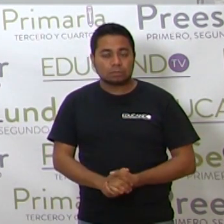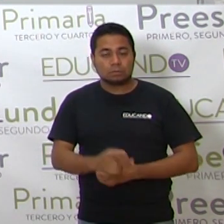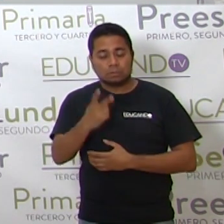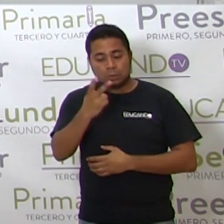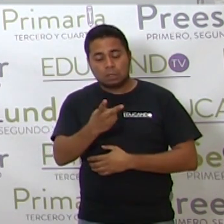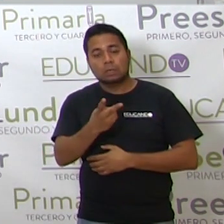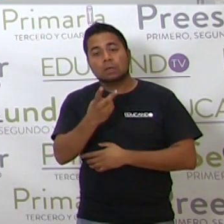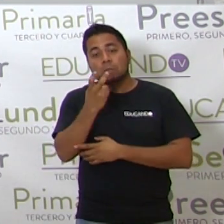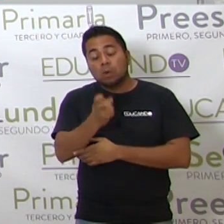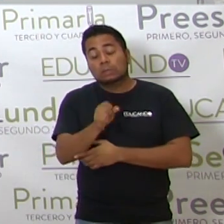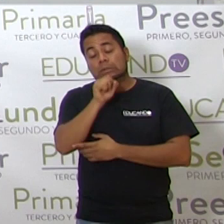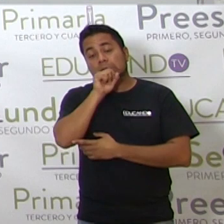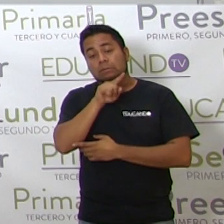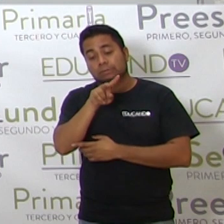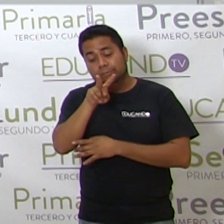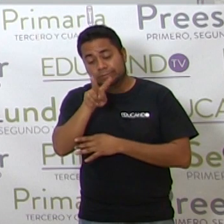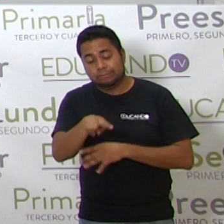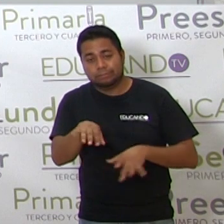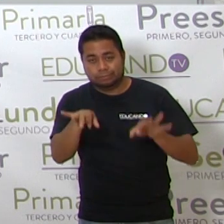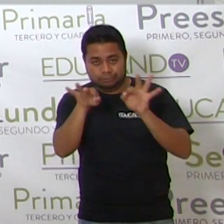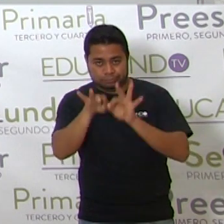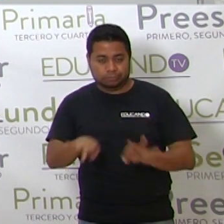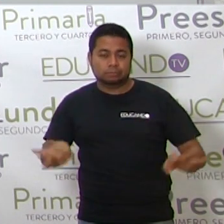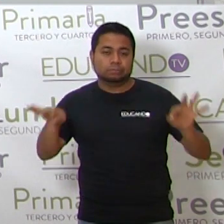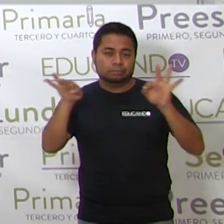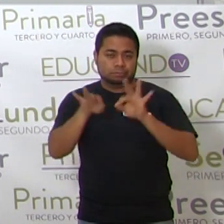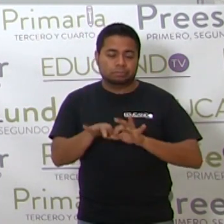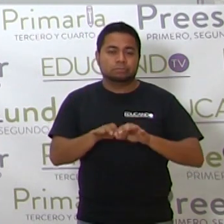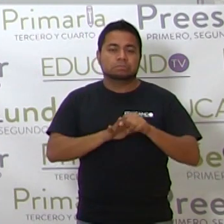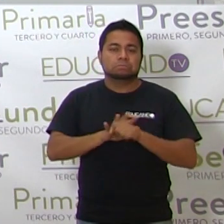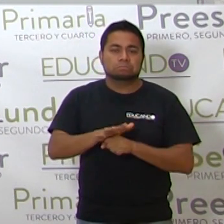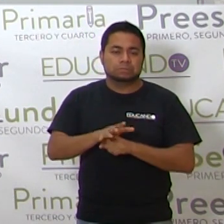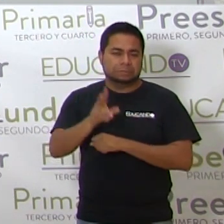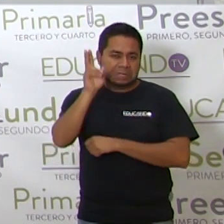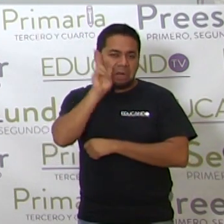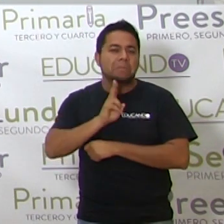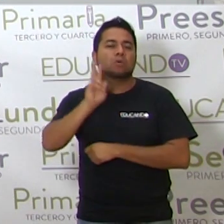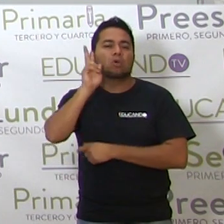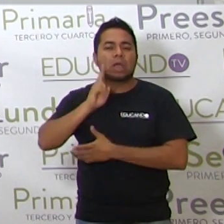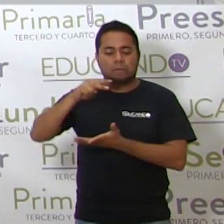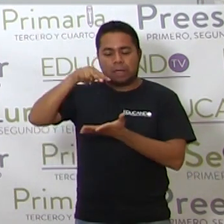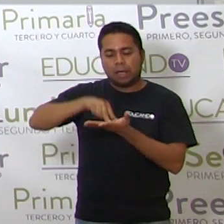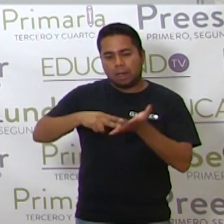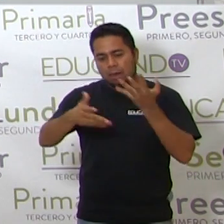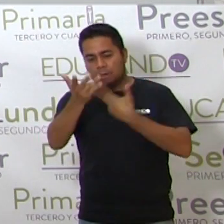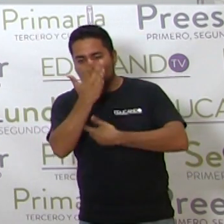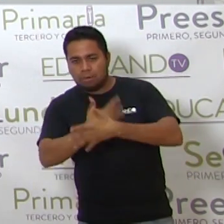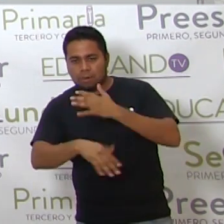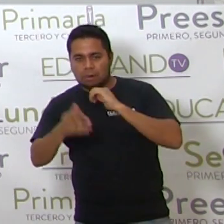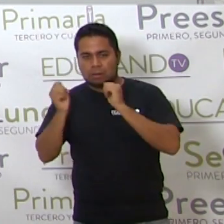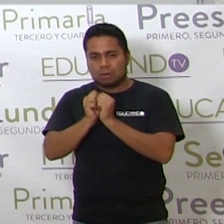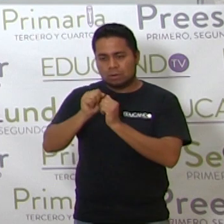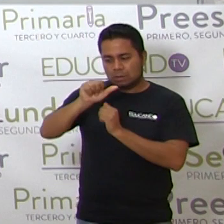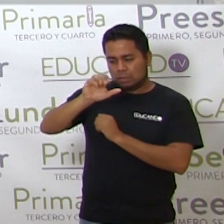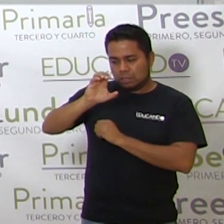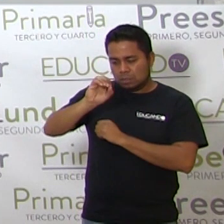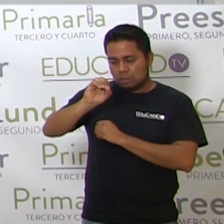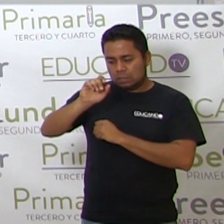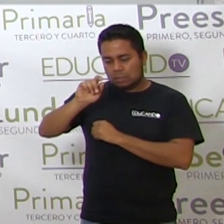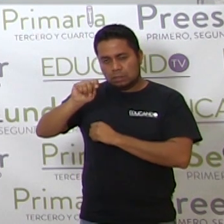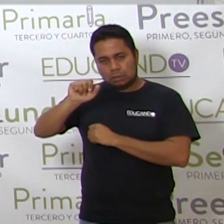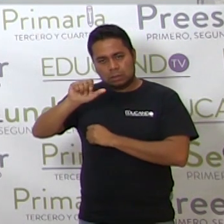muy importante realizar los ensayos a partir de las acotaciones que nos